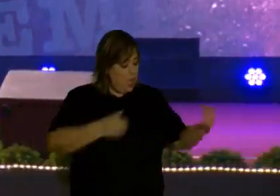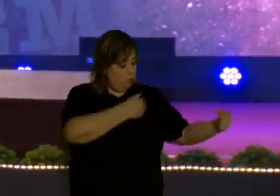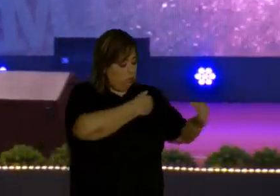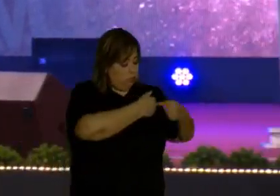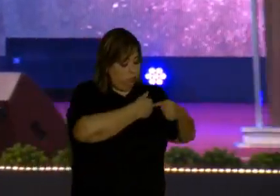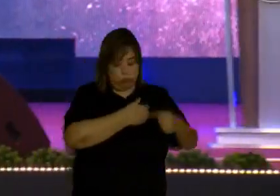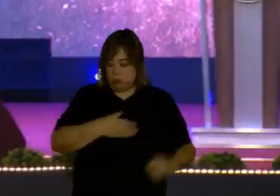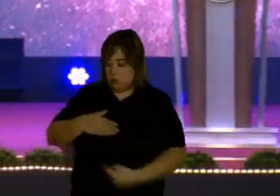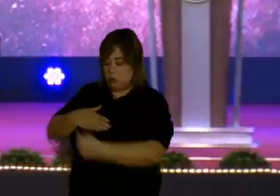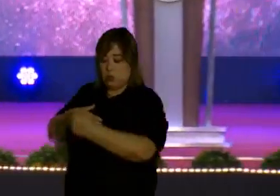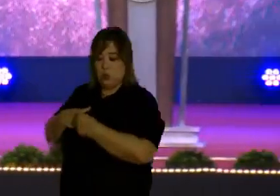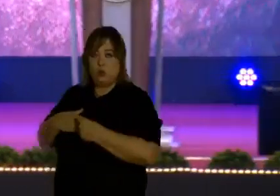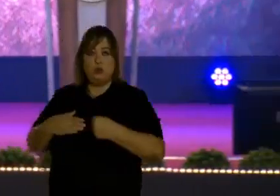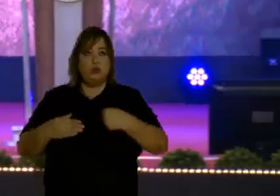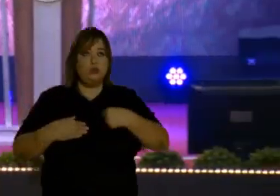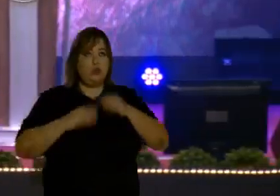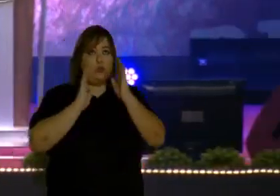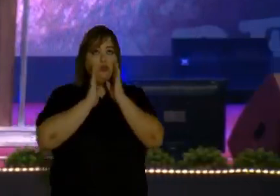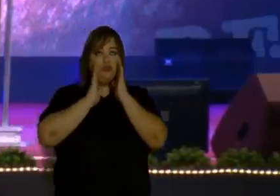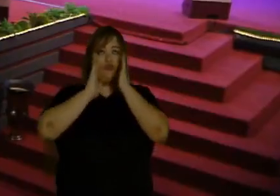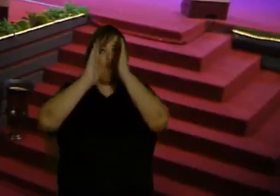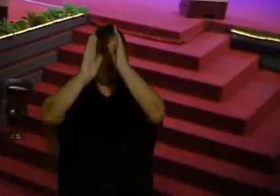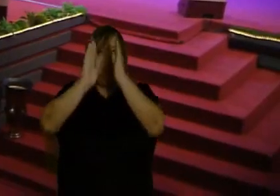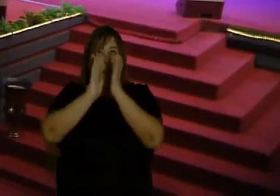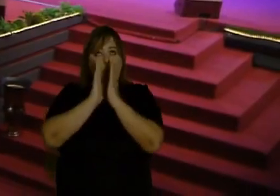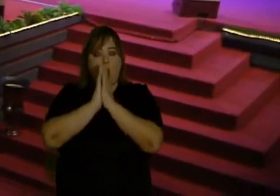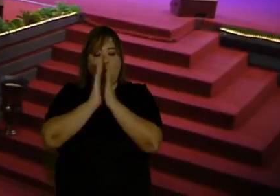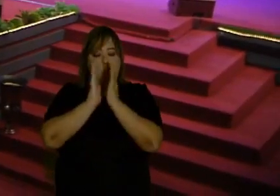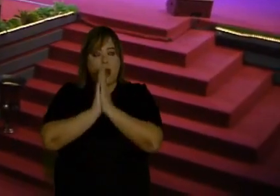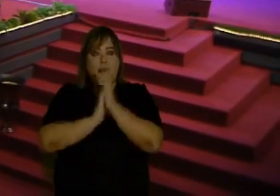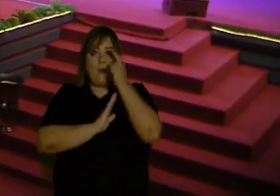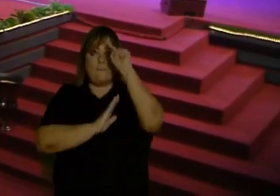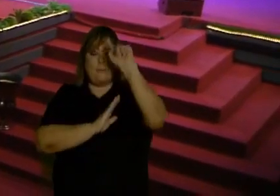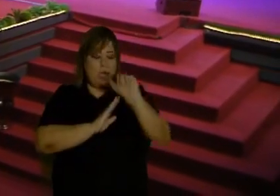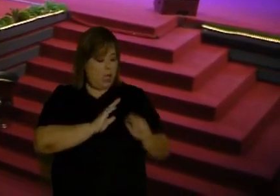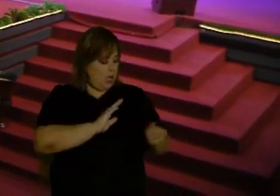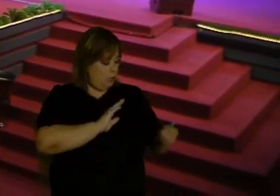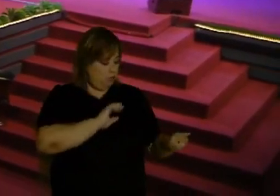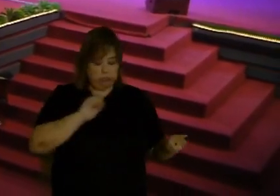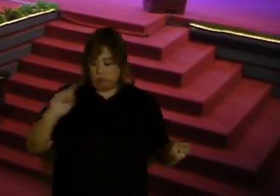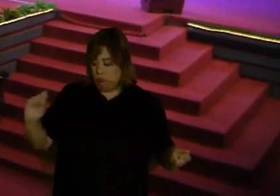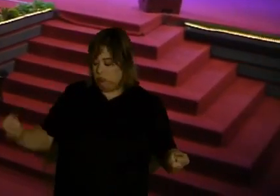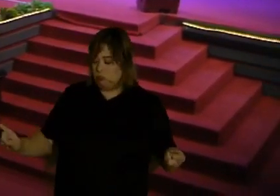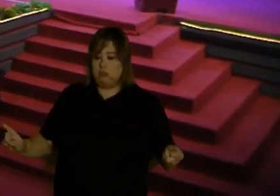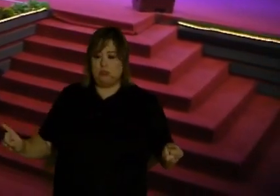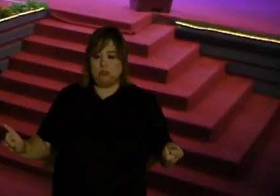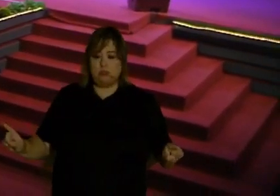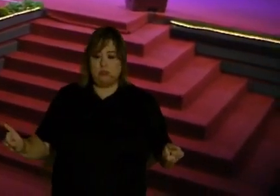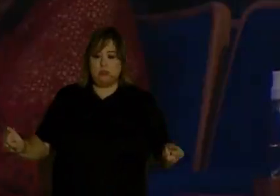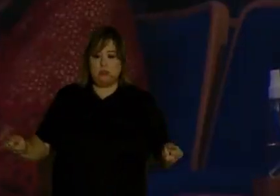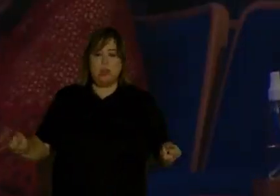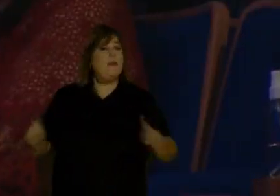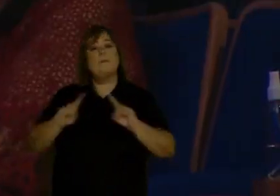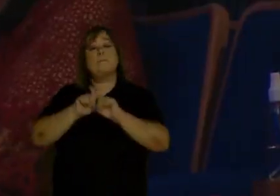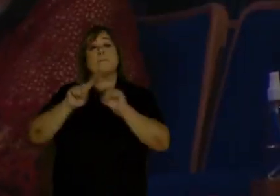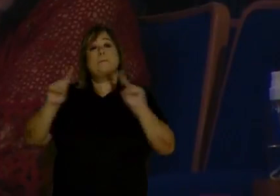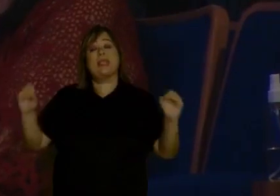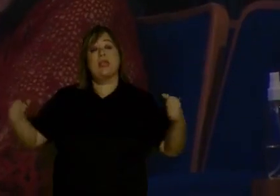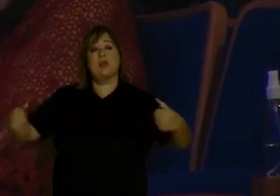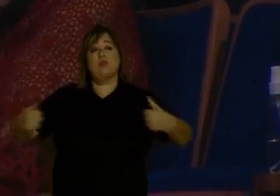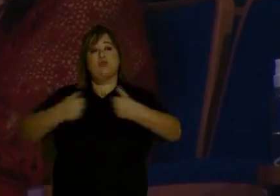Usted siga hacia adelante, ora por ellos para que Dios los levante. Porque están siendo engañados por la crisis.